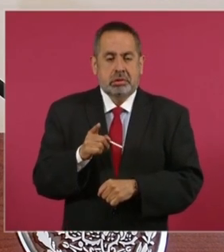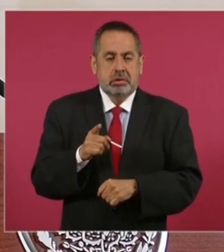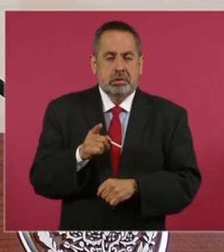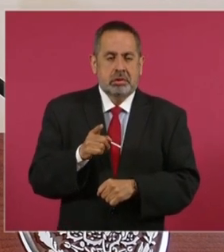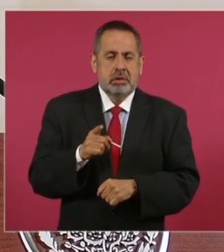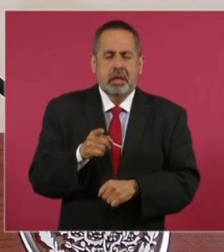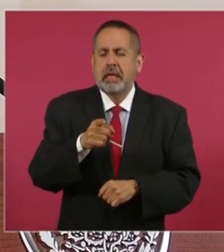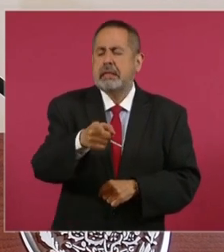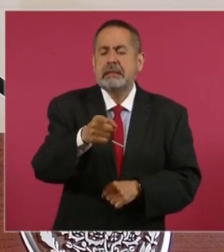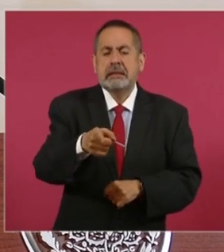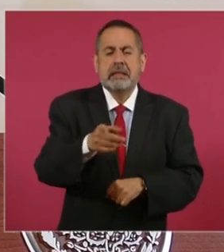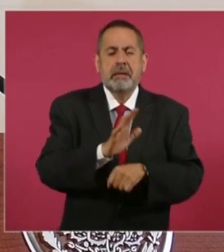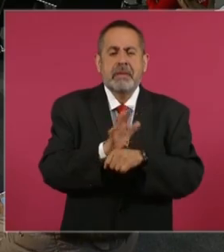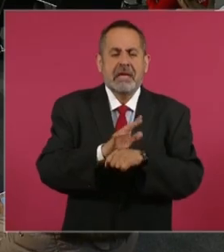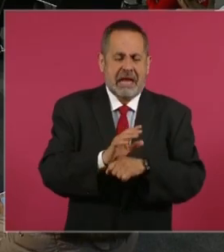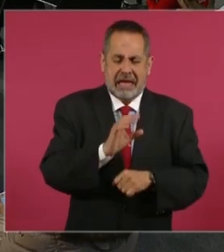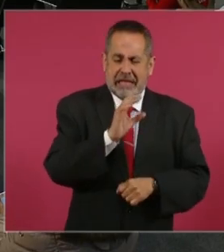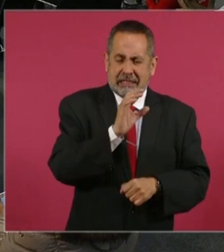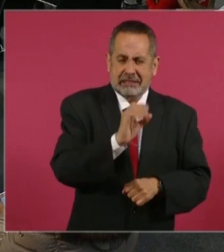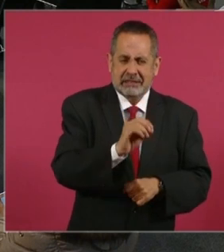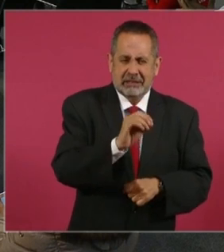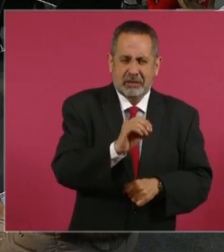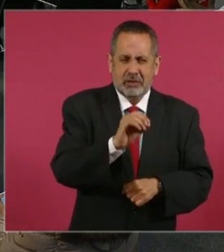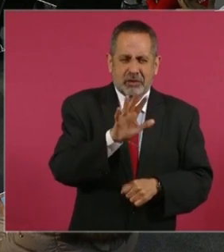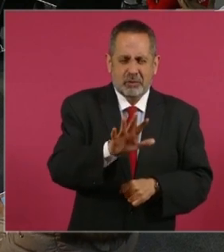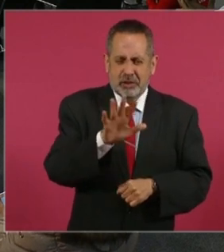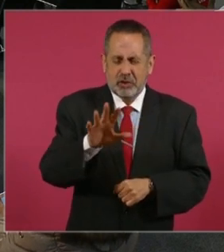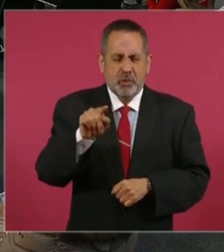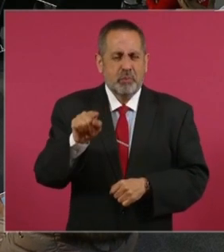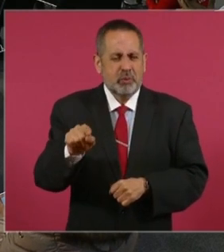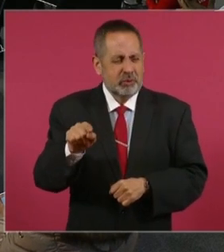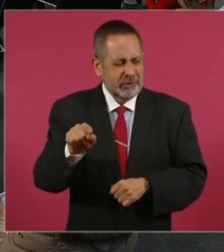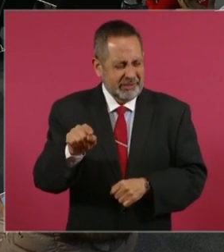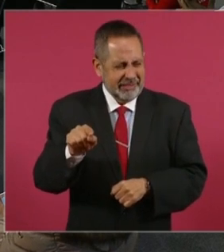es esta película cero cincuenta y cero punto